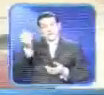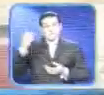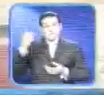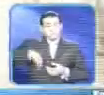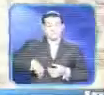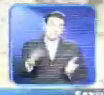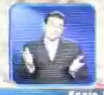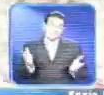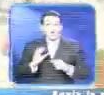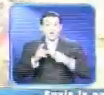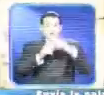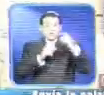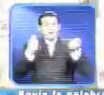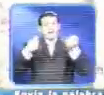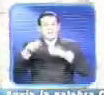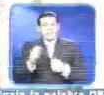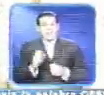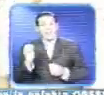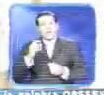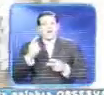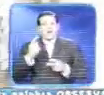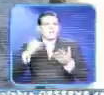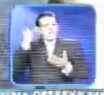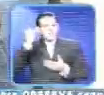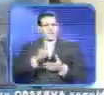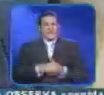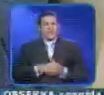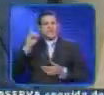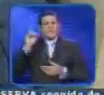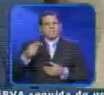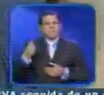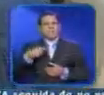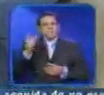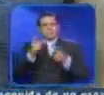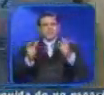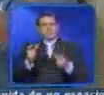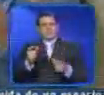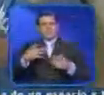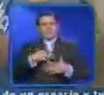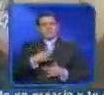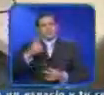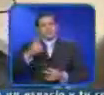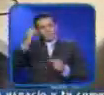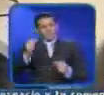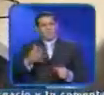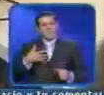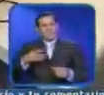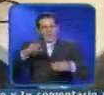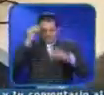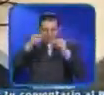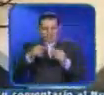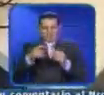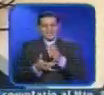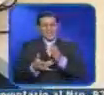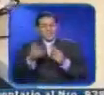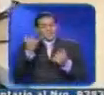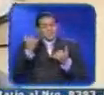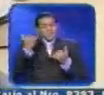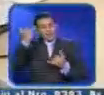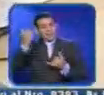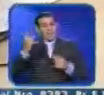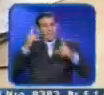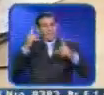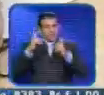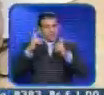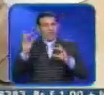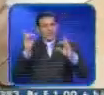gusta hacer tarjeticas para vender y ese tipo de proyectos. Tenemos gente que por sus intereses profesionales quieren aprender estas técnicas, como por ejemplo